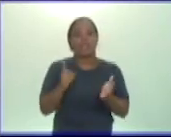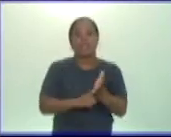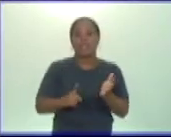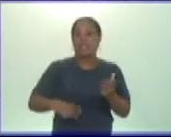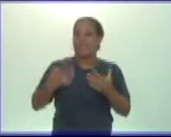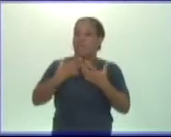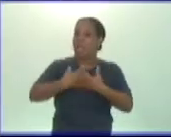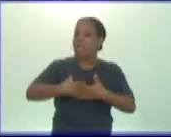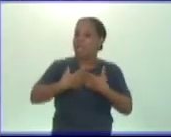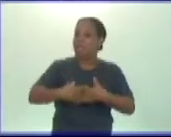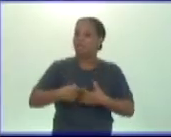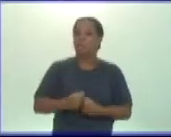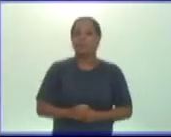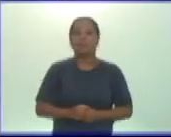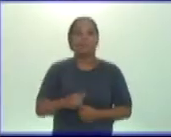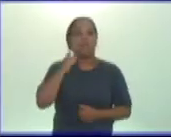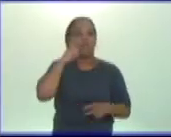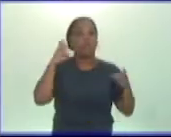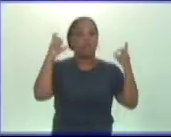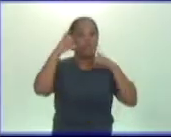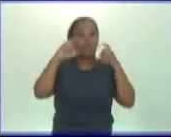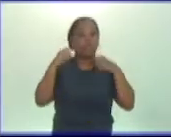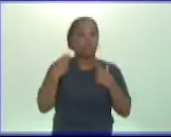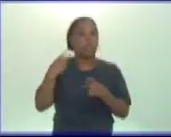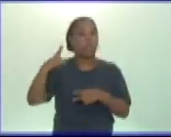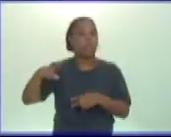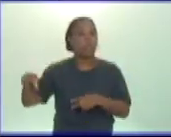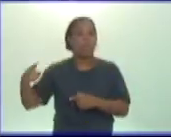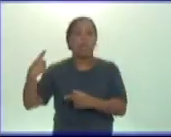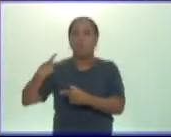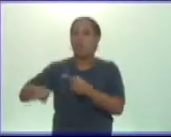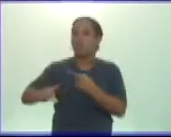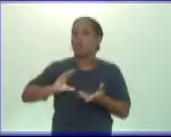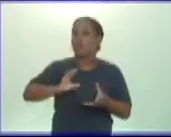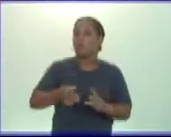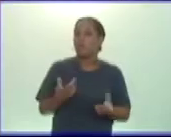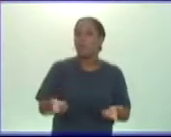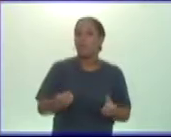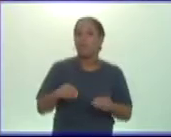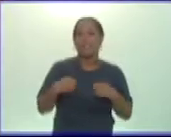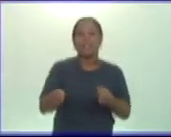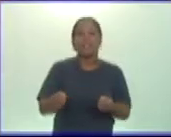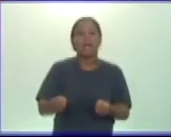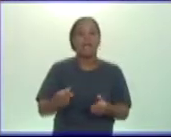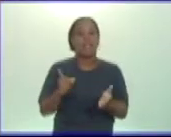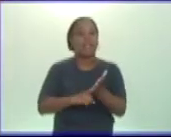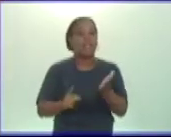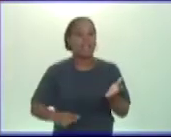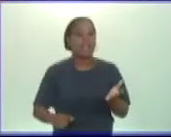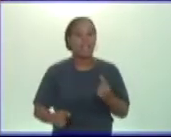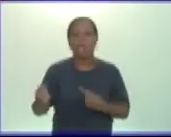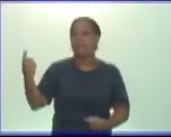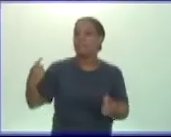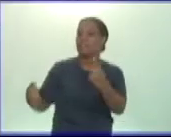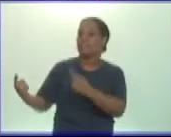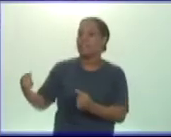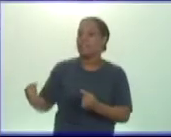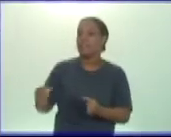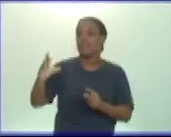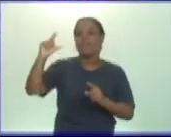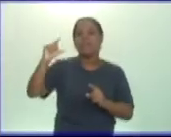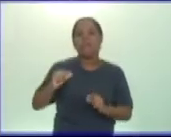industrias. Los científicos exploran formas de proporcionar fuentes de energía alternativa y reducir los efectos de la